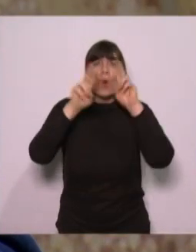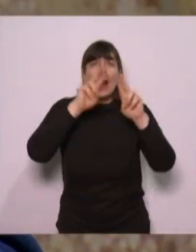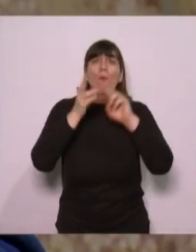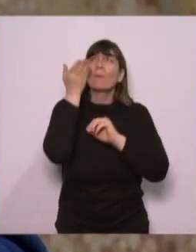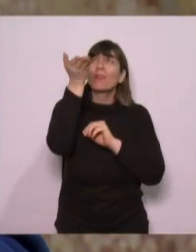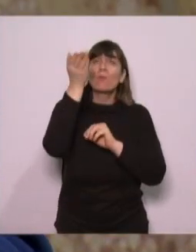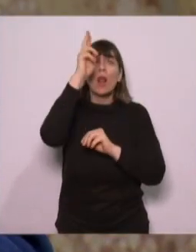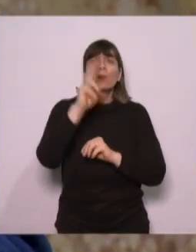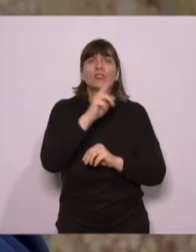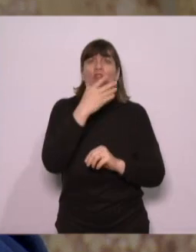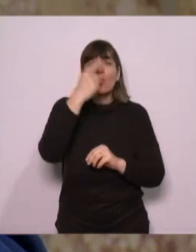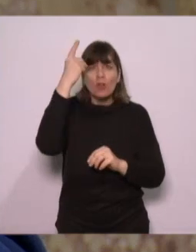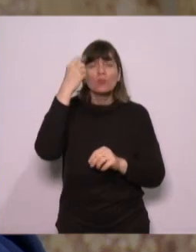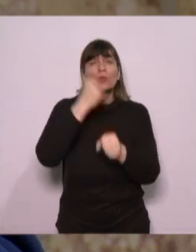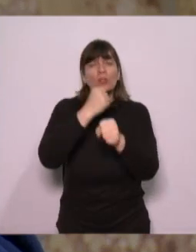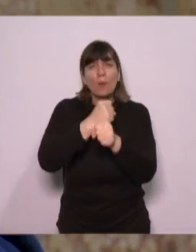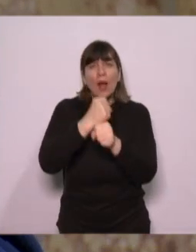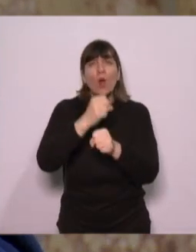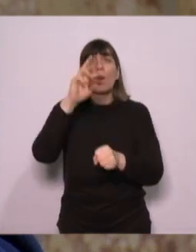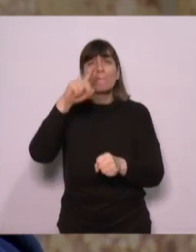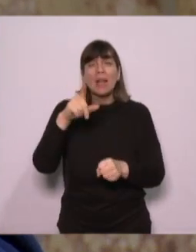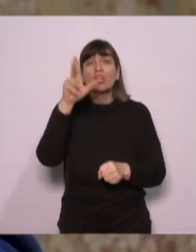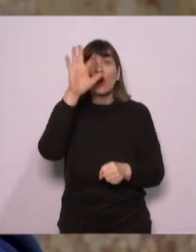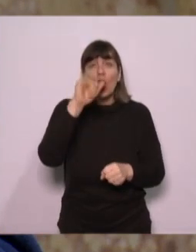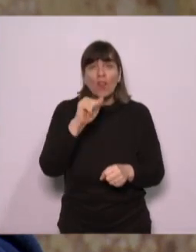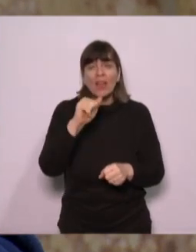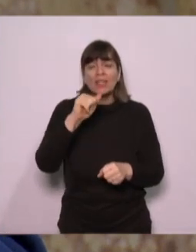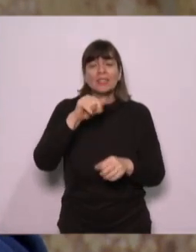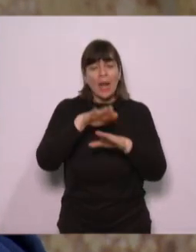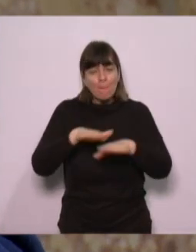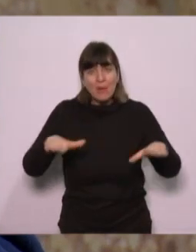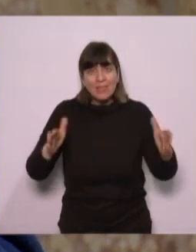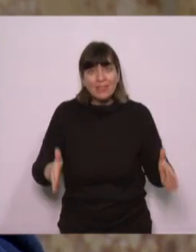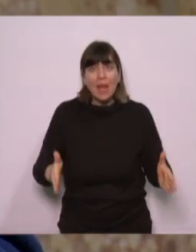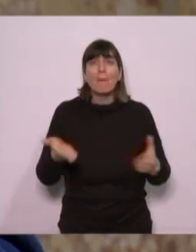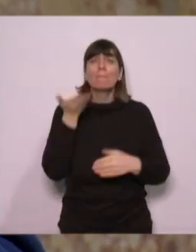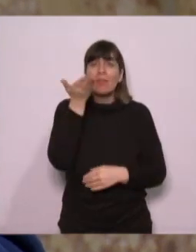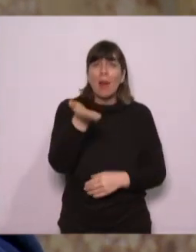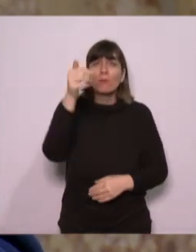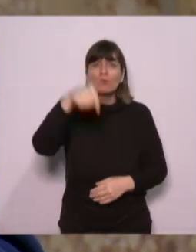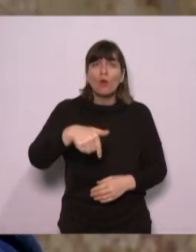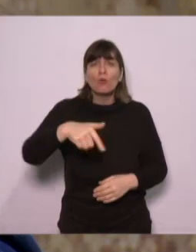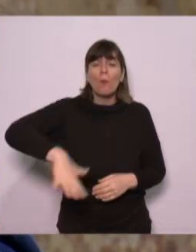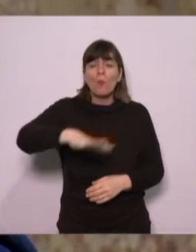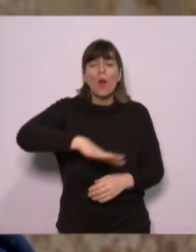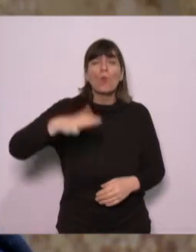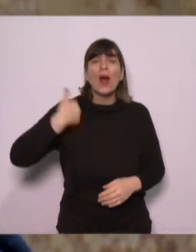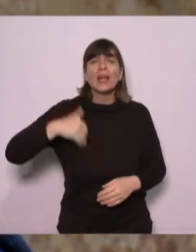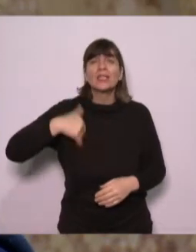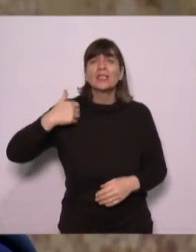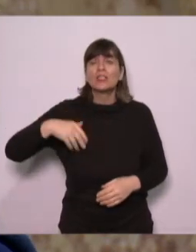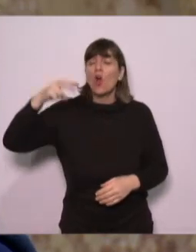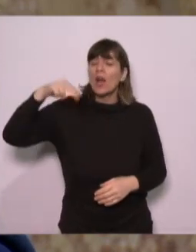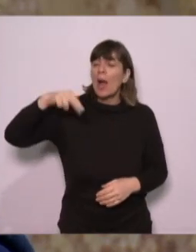nuestro trabajo podamos tener el pan de cada día en nuestras mesas. Pidamos hoy que como pueblo